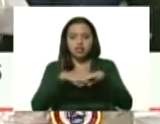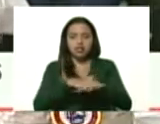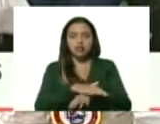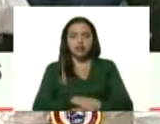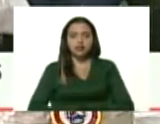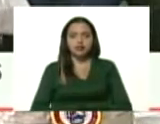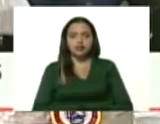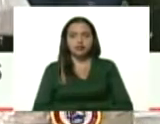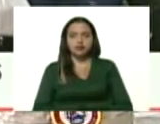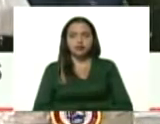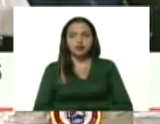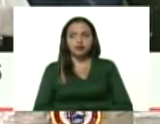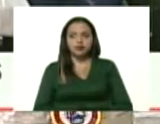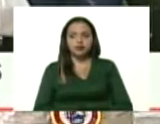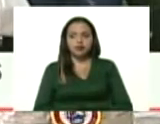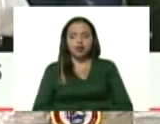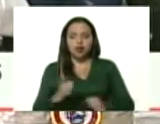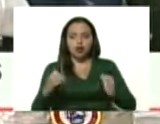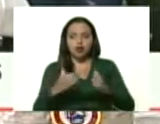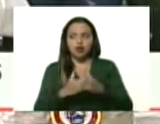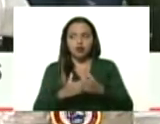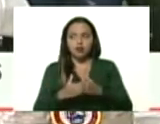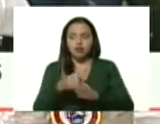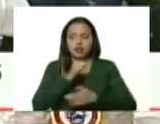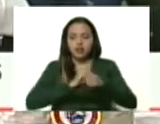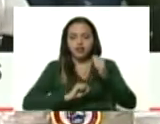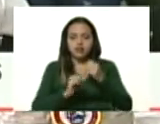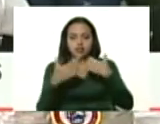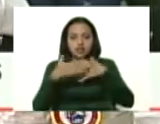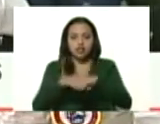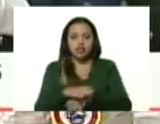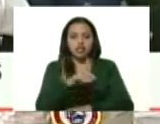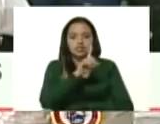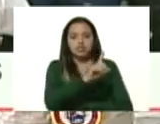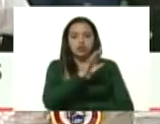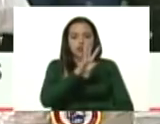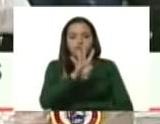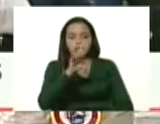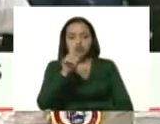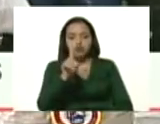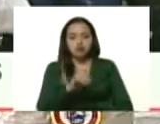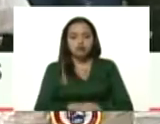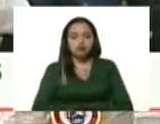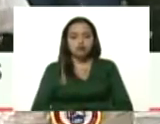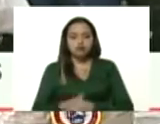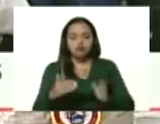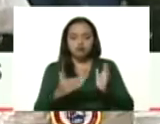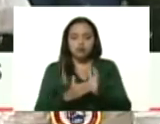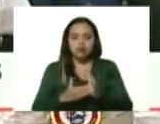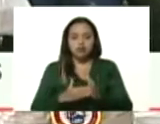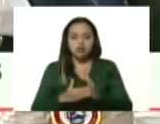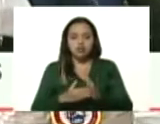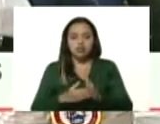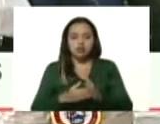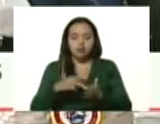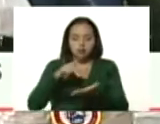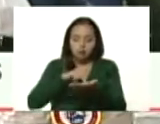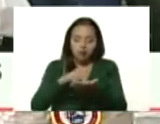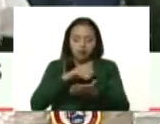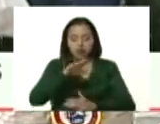El agrupamiento popular de defensa integral, que son 1.141, que son a nivel parroquias. Tenemos 1.141 parroquias en el